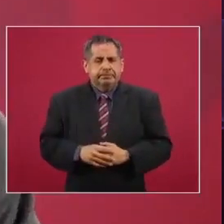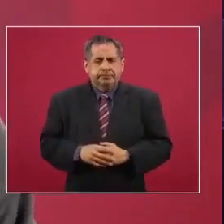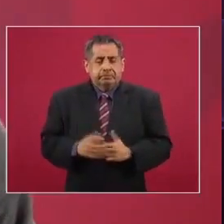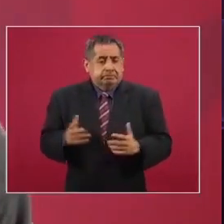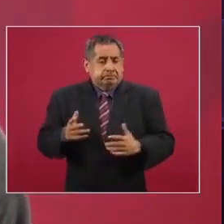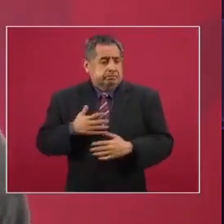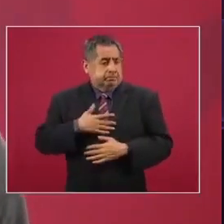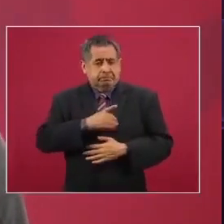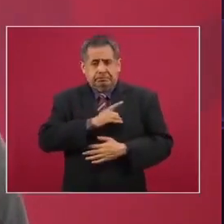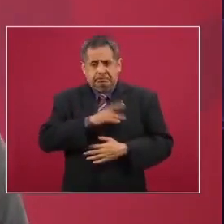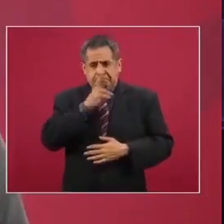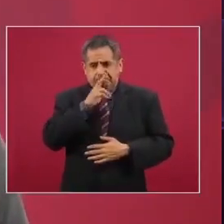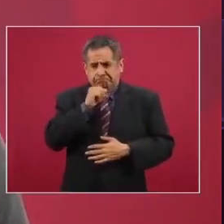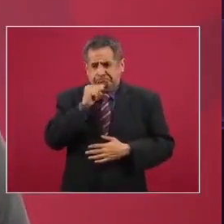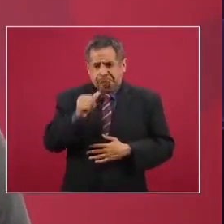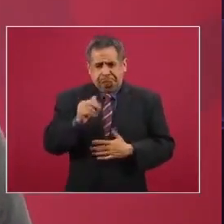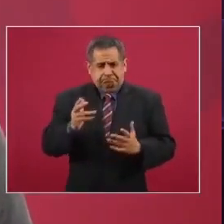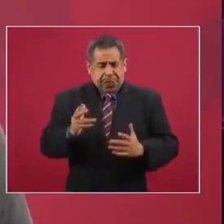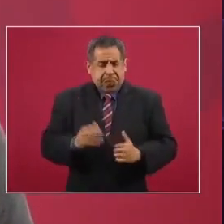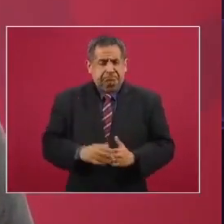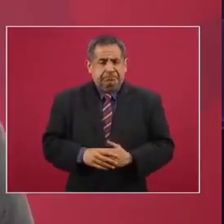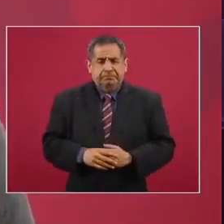no hay nada que temer.